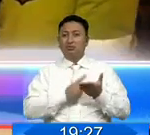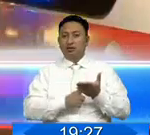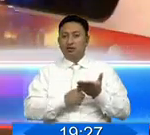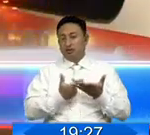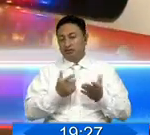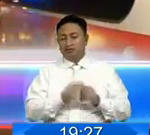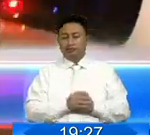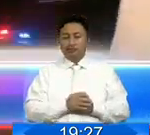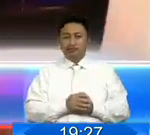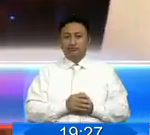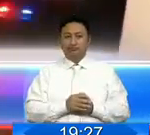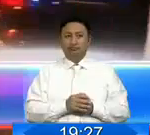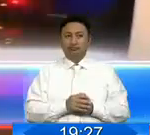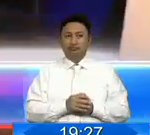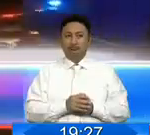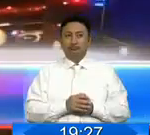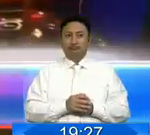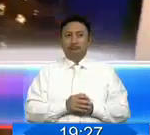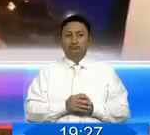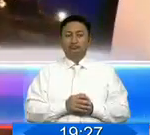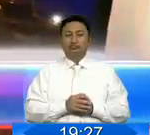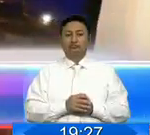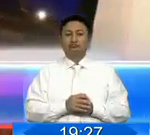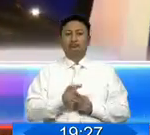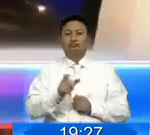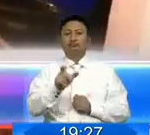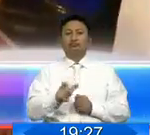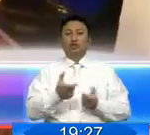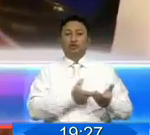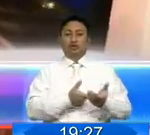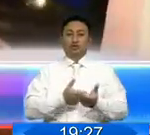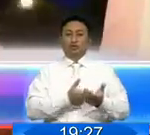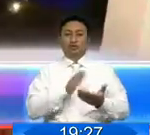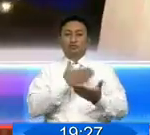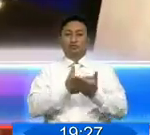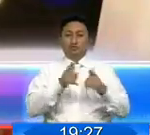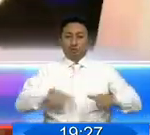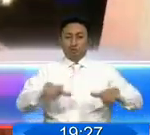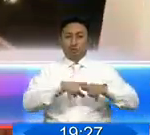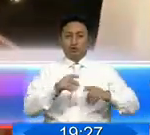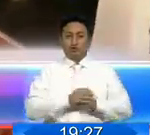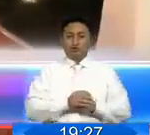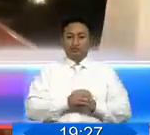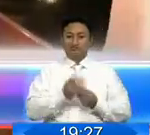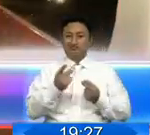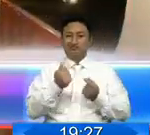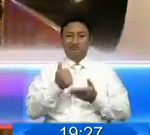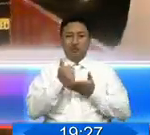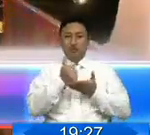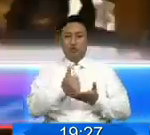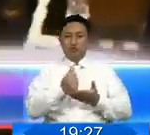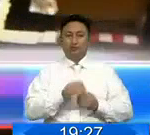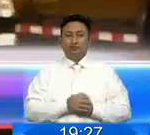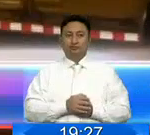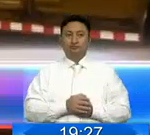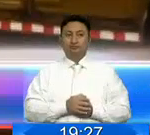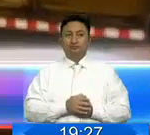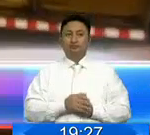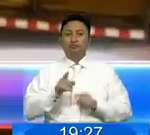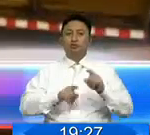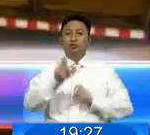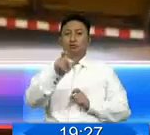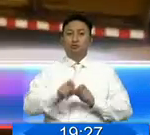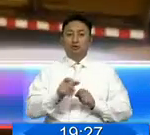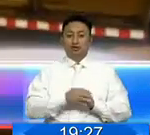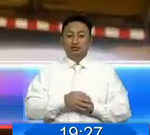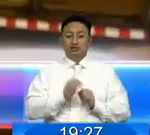vuelve. Personal del Cuerpo de Bomberos de Cuenca llegó al sitio y prestó ayuda. Unos pacientes que fueron a Hotel